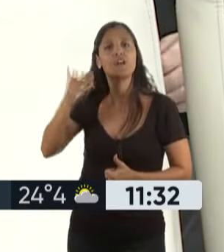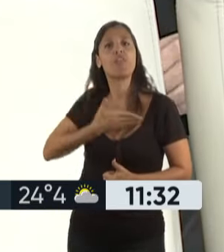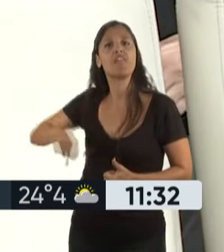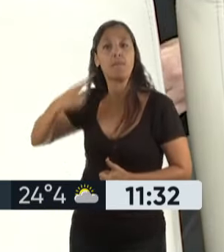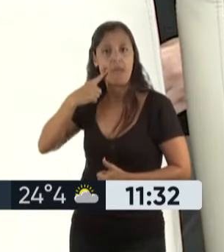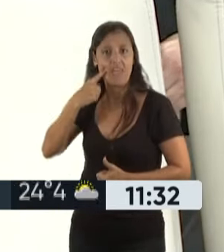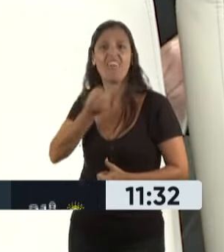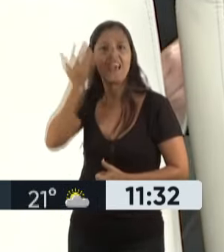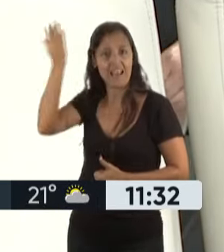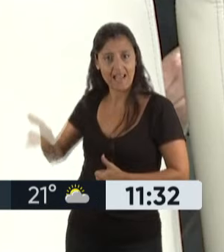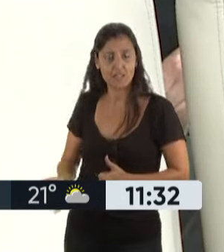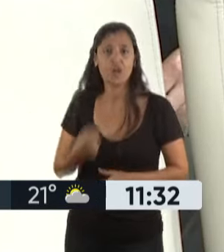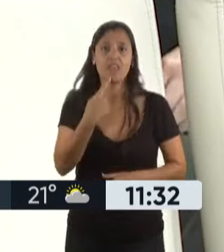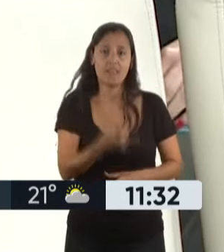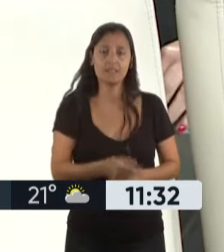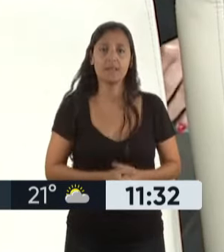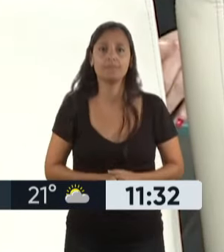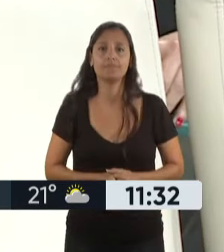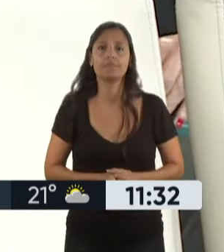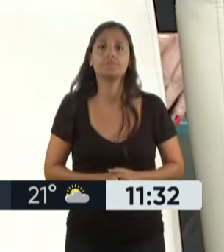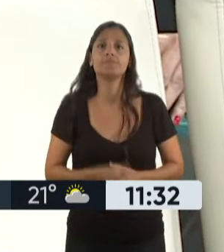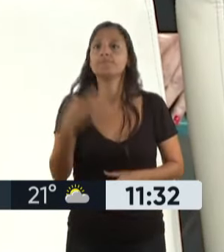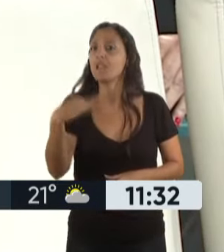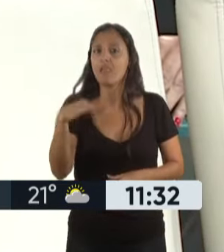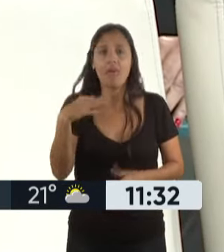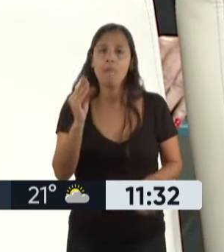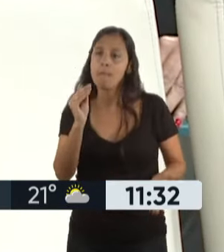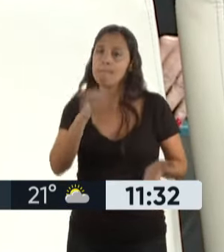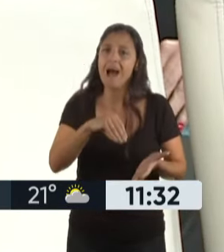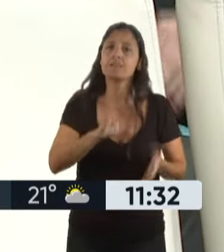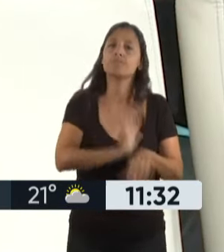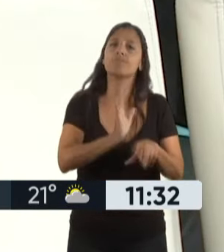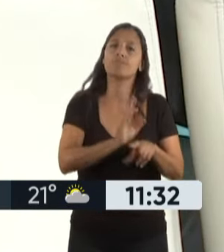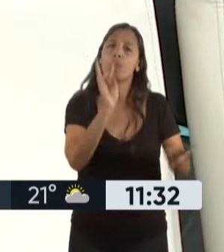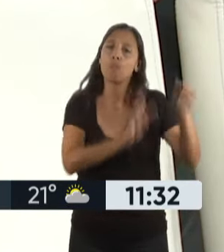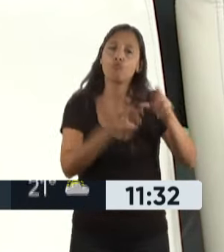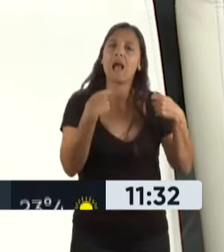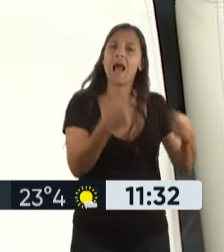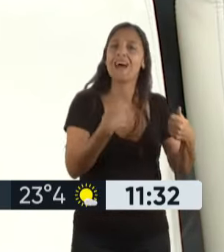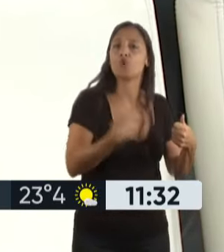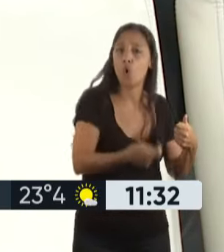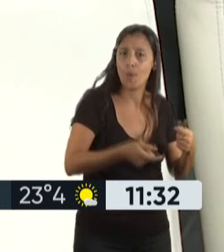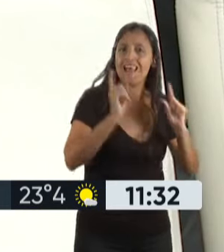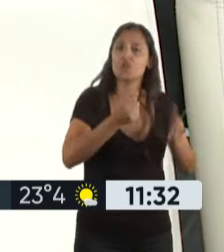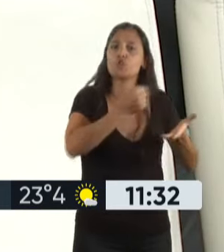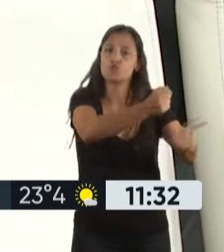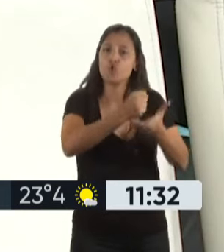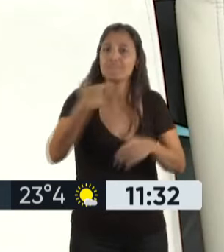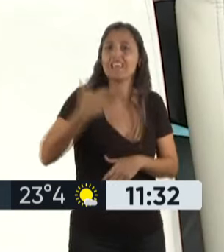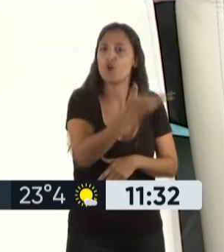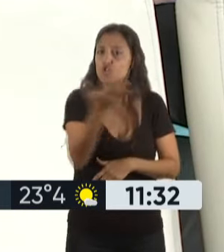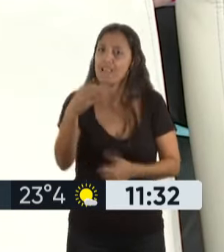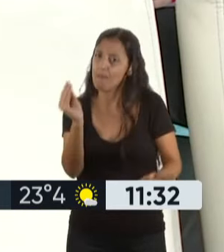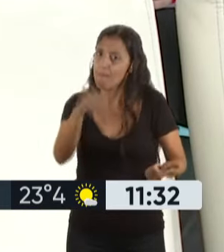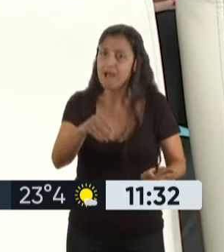monetario en el sentido que se refuerce el gasto en jubilaciones y asistencia social